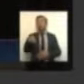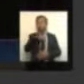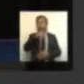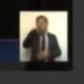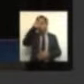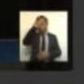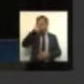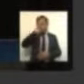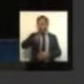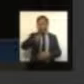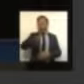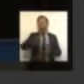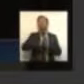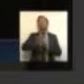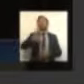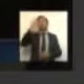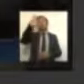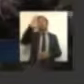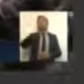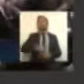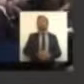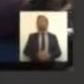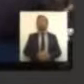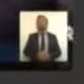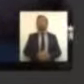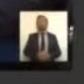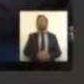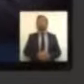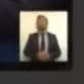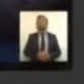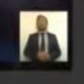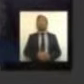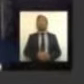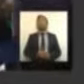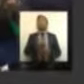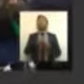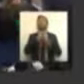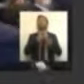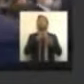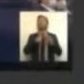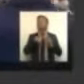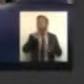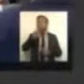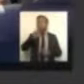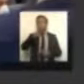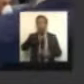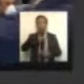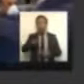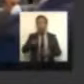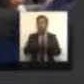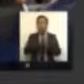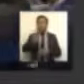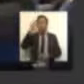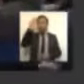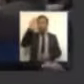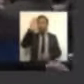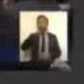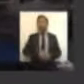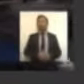y quienes recibieron 1,000 millones de pesos para sus fundaciones y